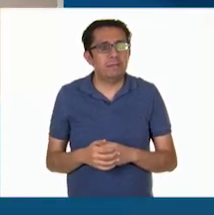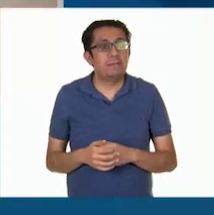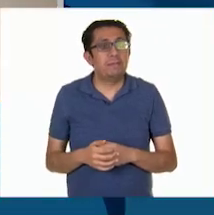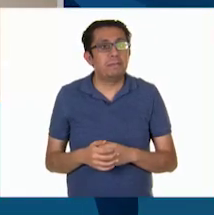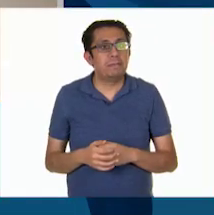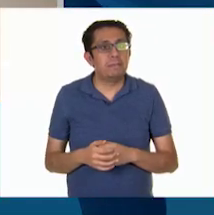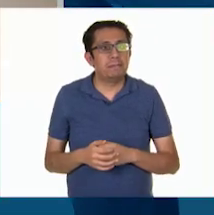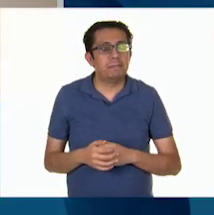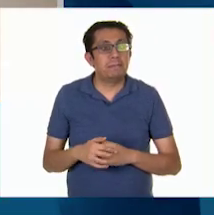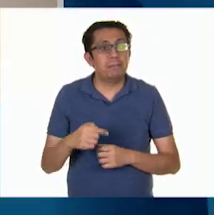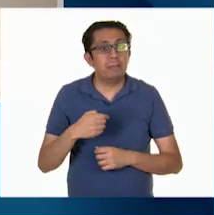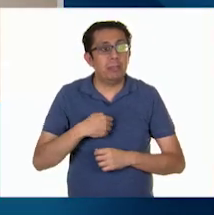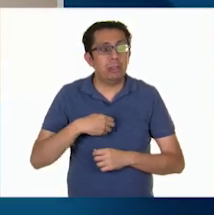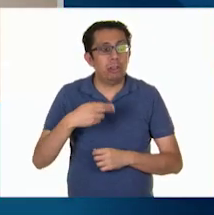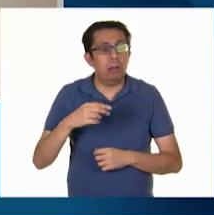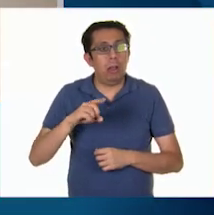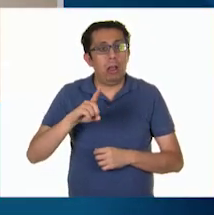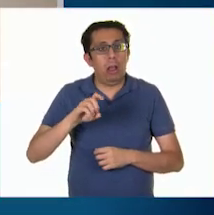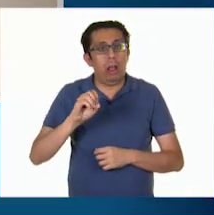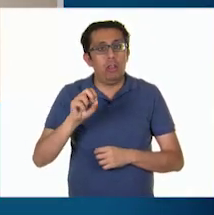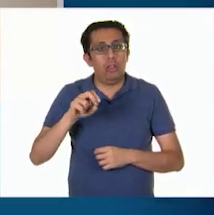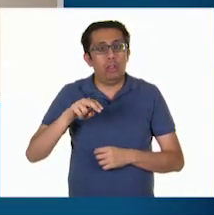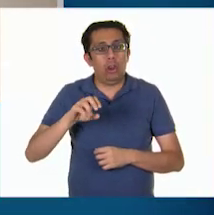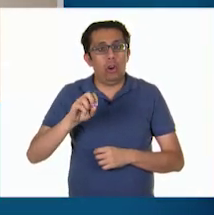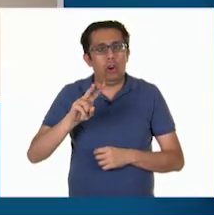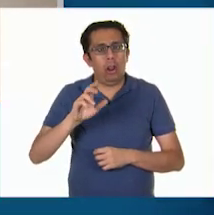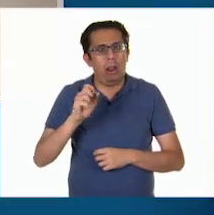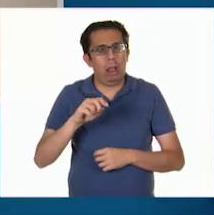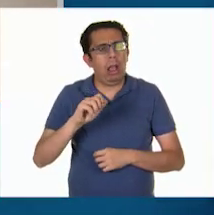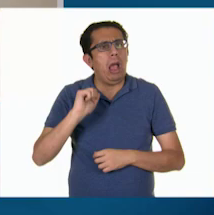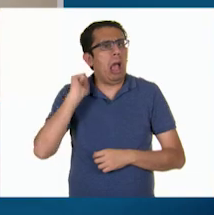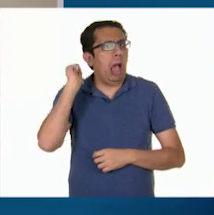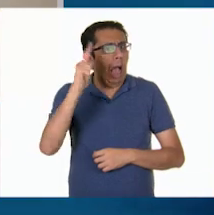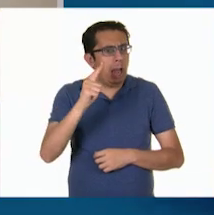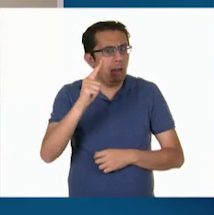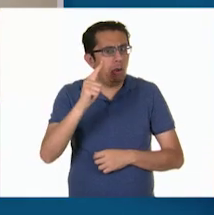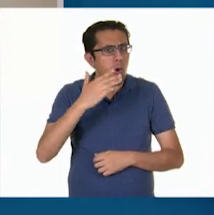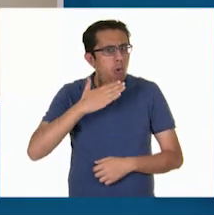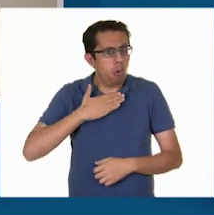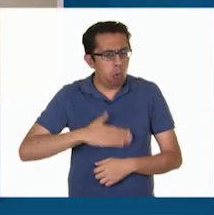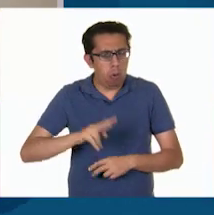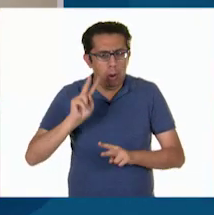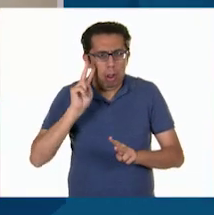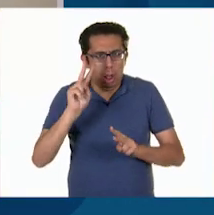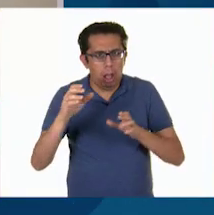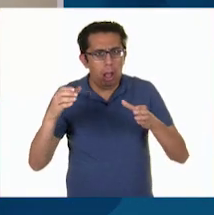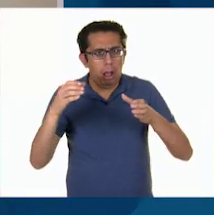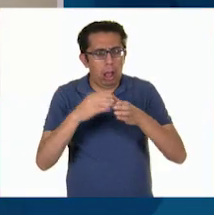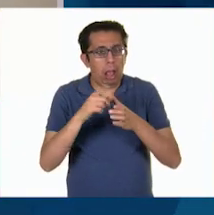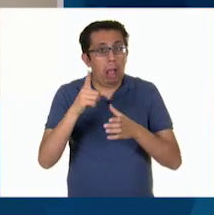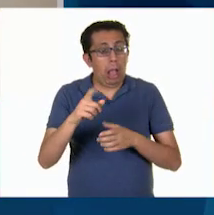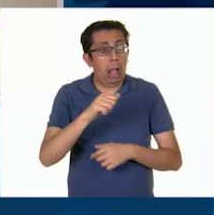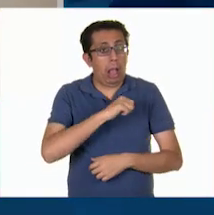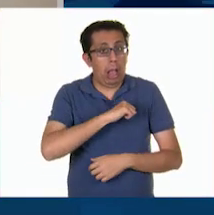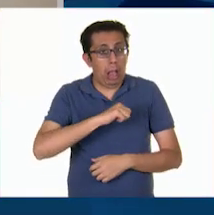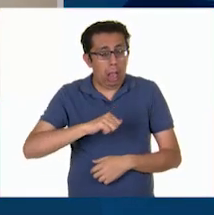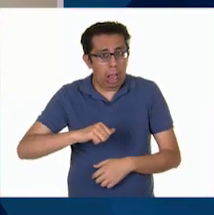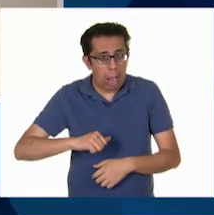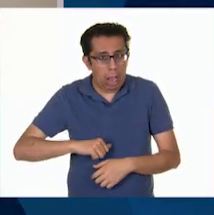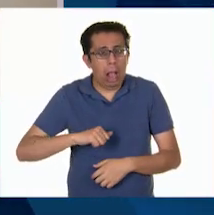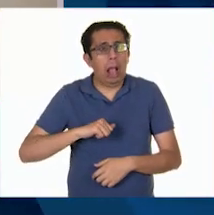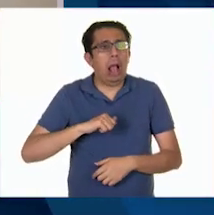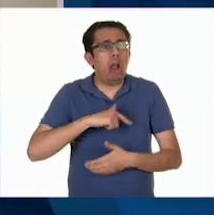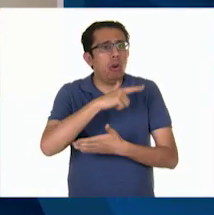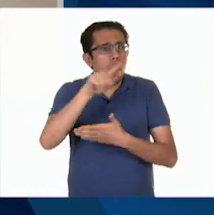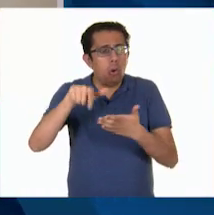Me llamo Eduardo Novan, yo ya voy en sexto año de primaria, y una acción justa que veo en mi comunidad es que las alcaldías rescaten espacios para hacer pequeños parques